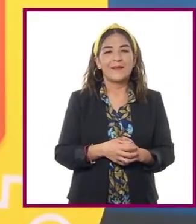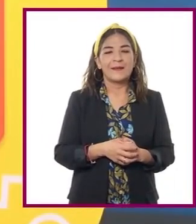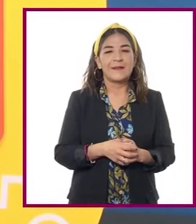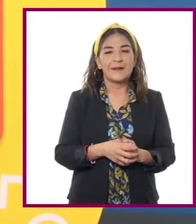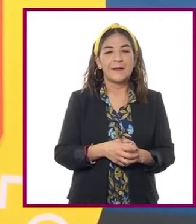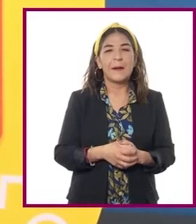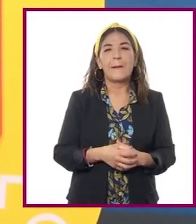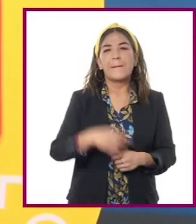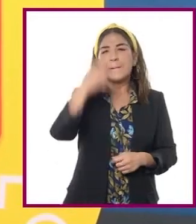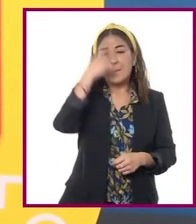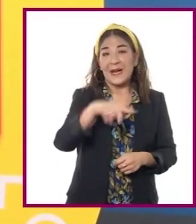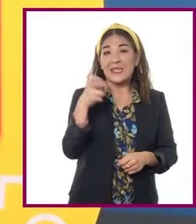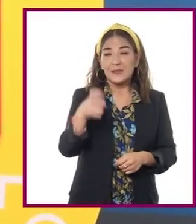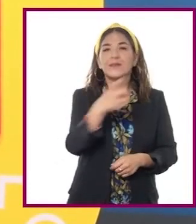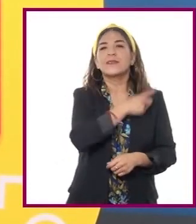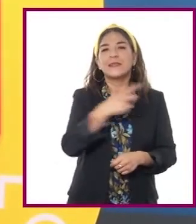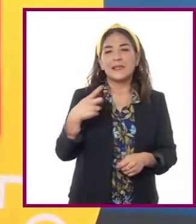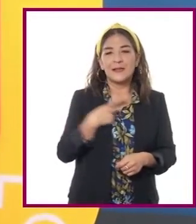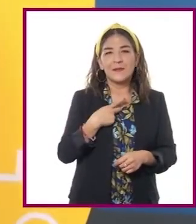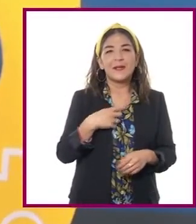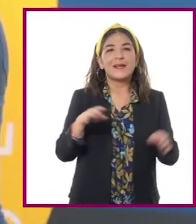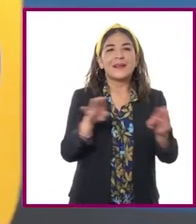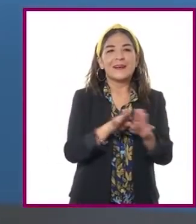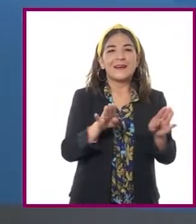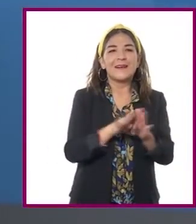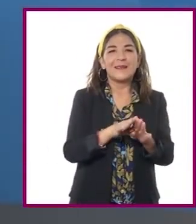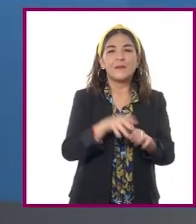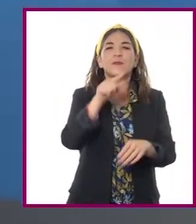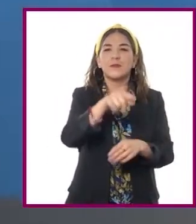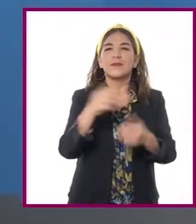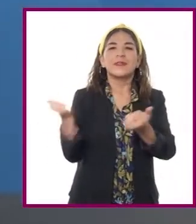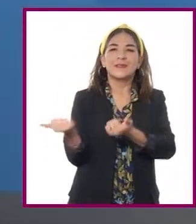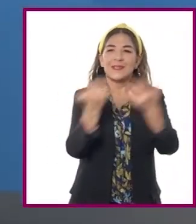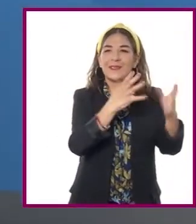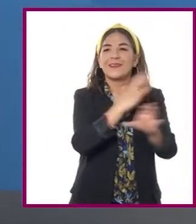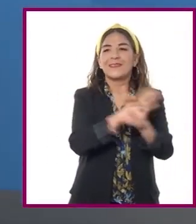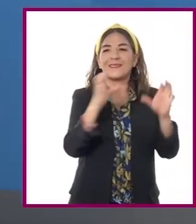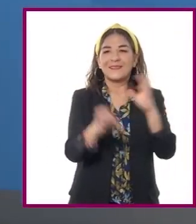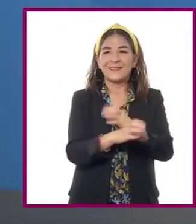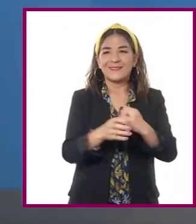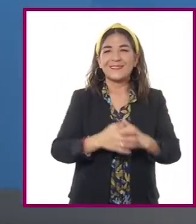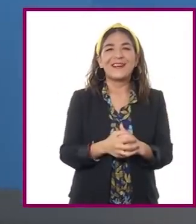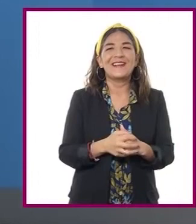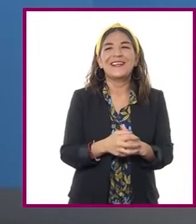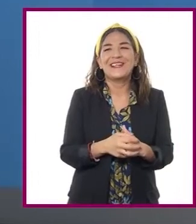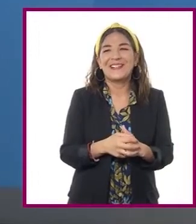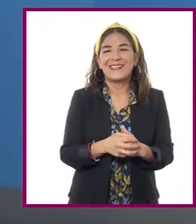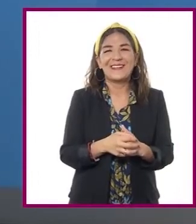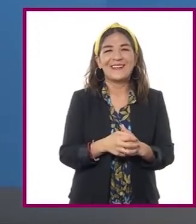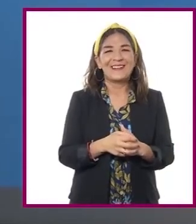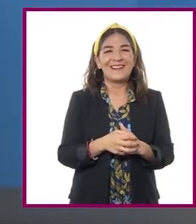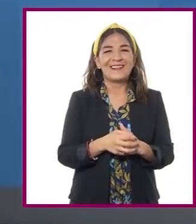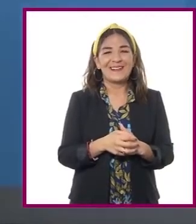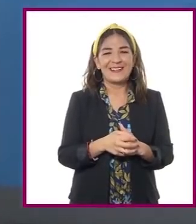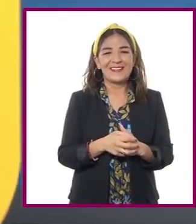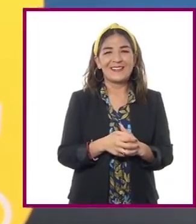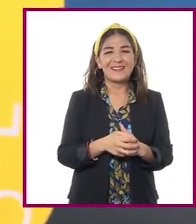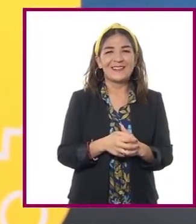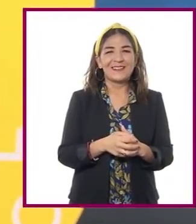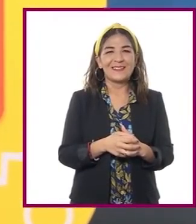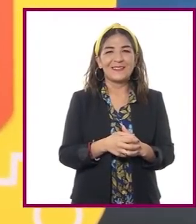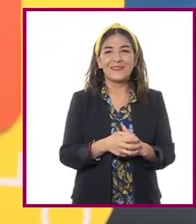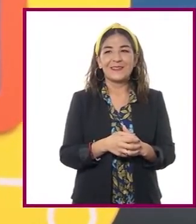Pero para ello deben poder recibir su mercancía. Tin, tin, tin, tin, tin, tin.